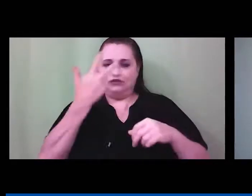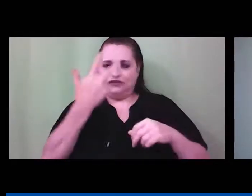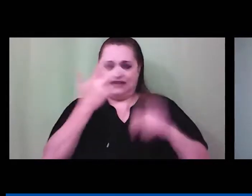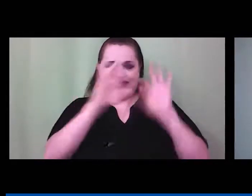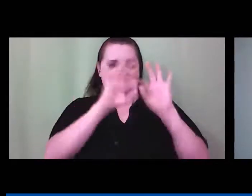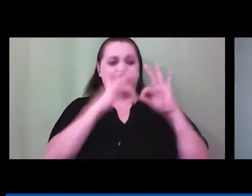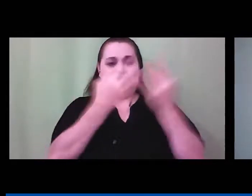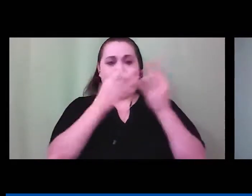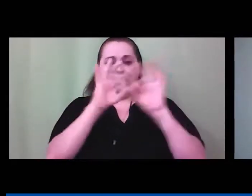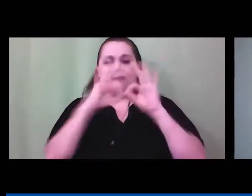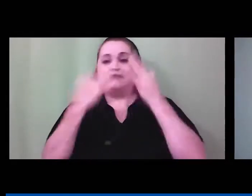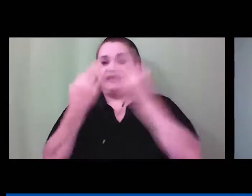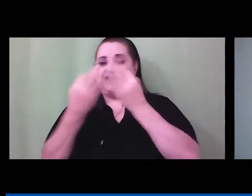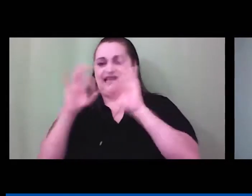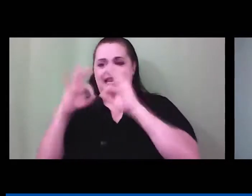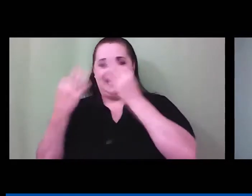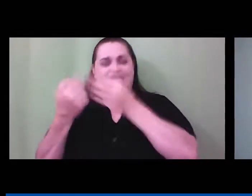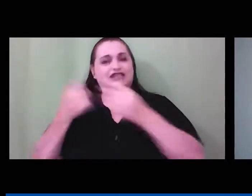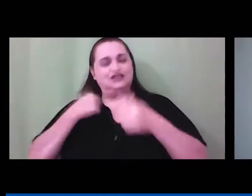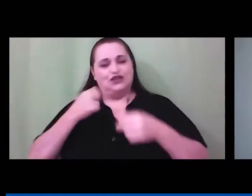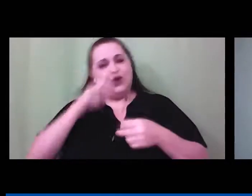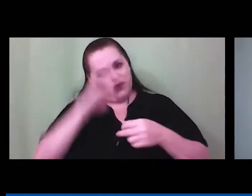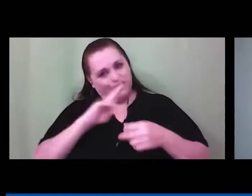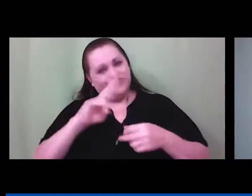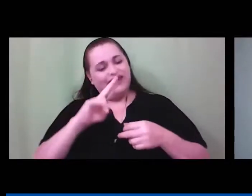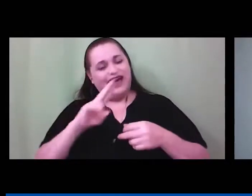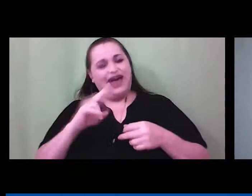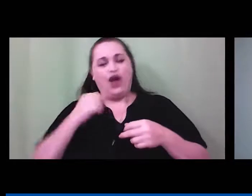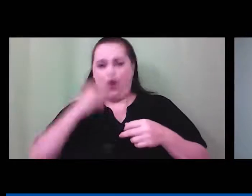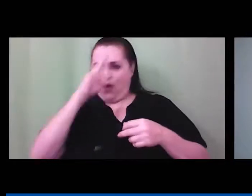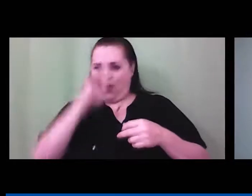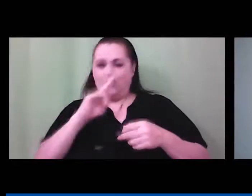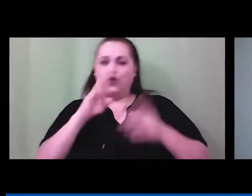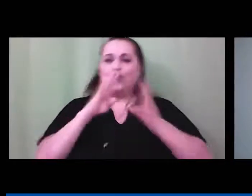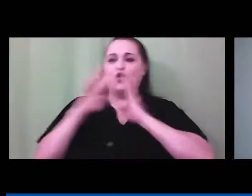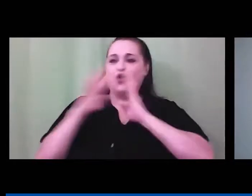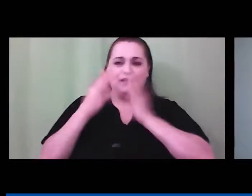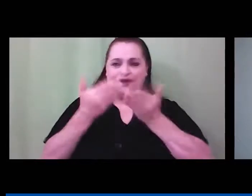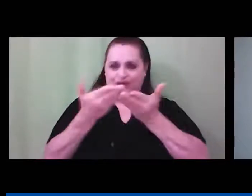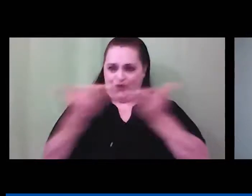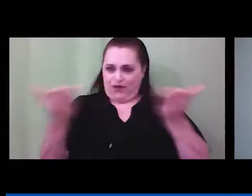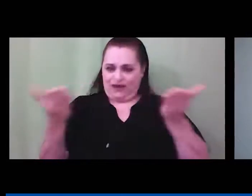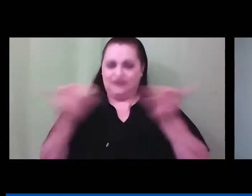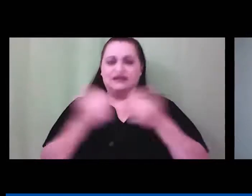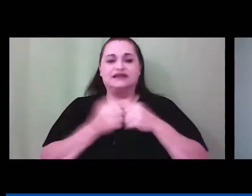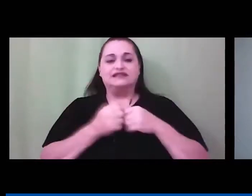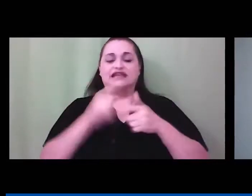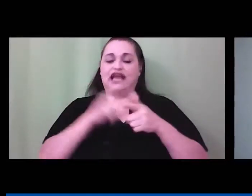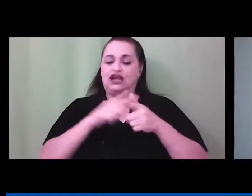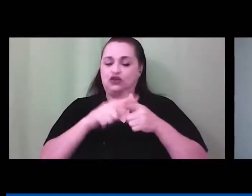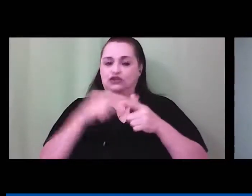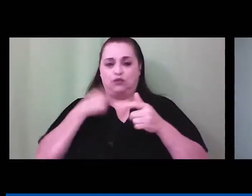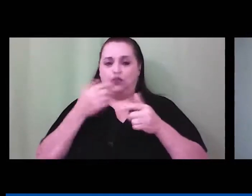familias. Me siento muy honrada, tengo el honor de poder hoy conversar con ellas. Entonces, se las voy a ir